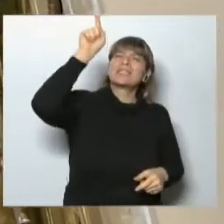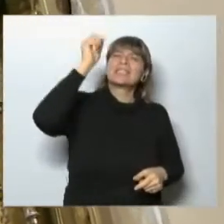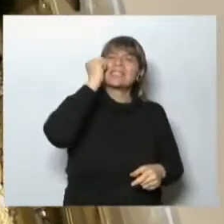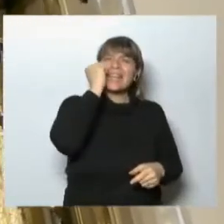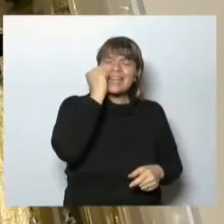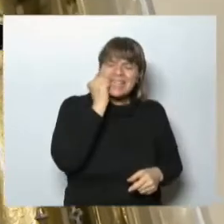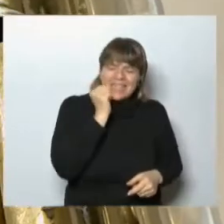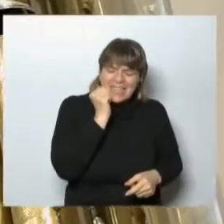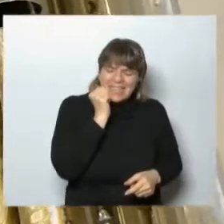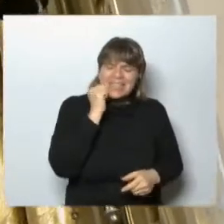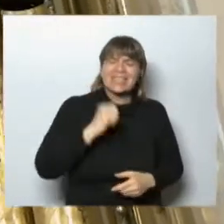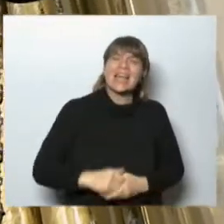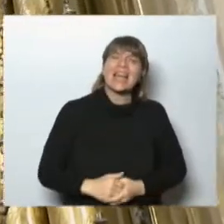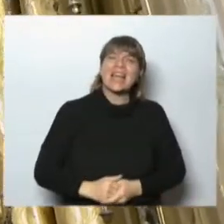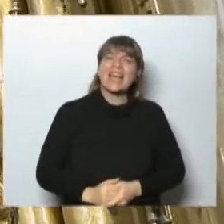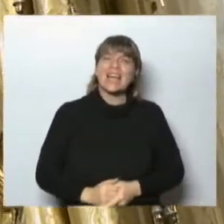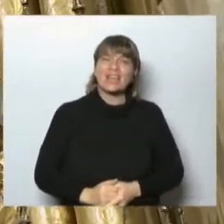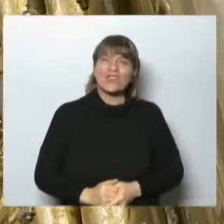santo es el